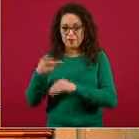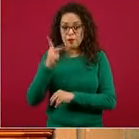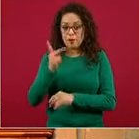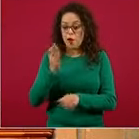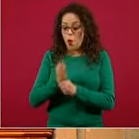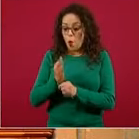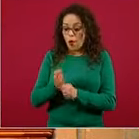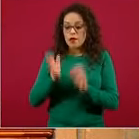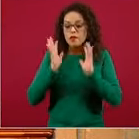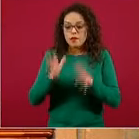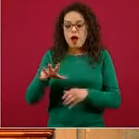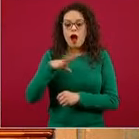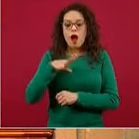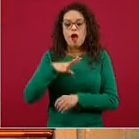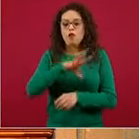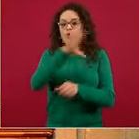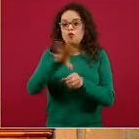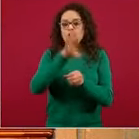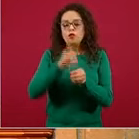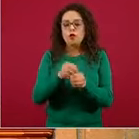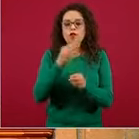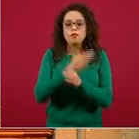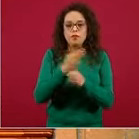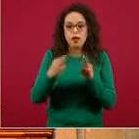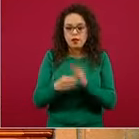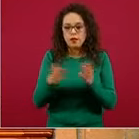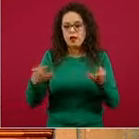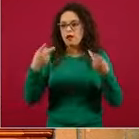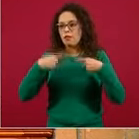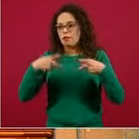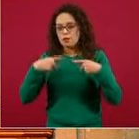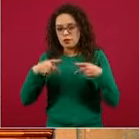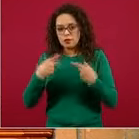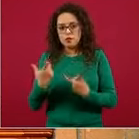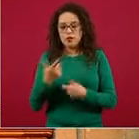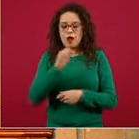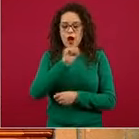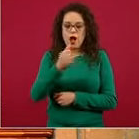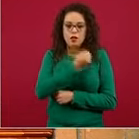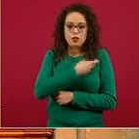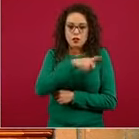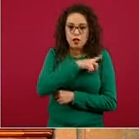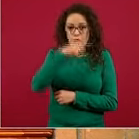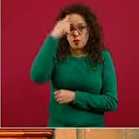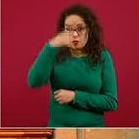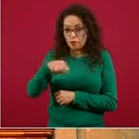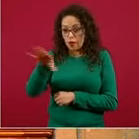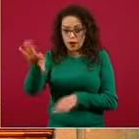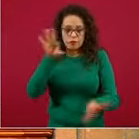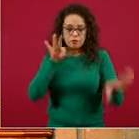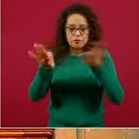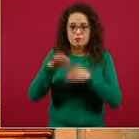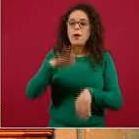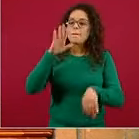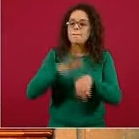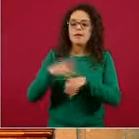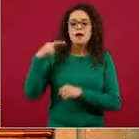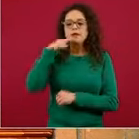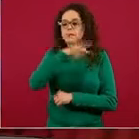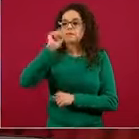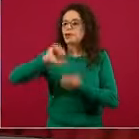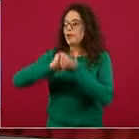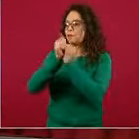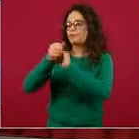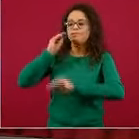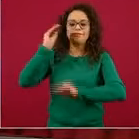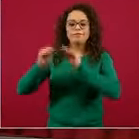ya el equipo y se tiene al personal ubicado, entonces es mucho más, digamos, rápido volverla a recuperar,